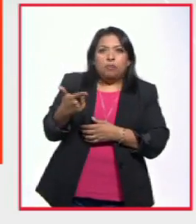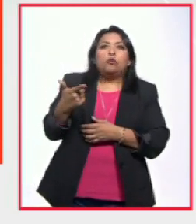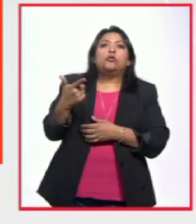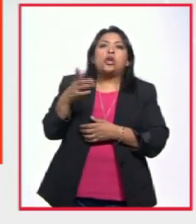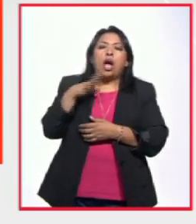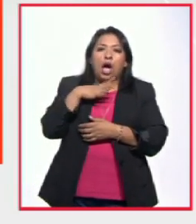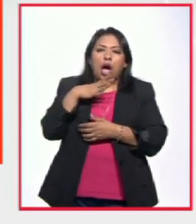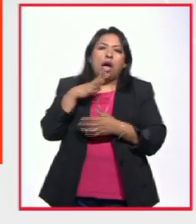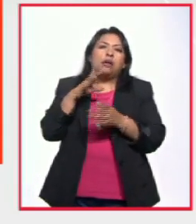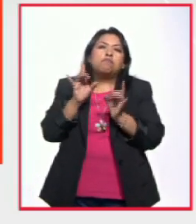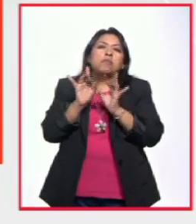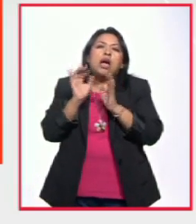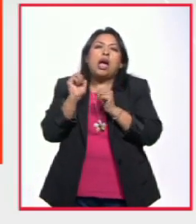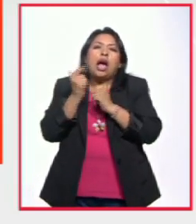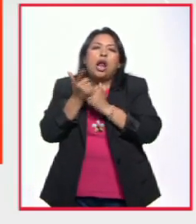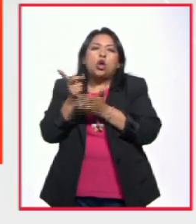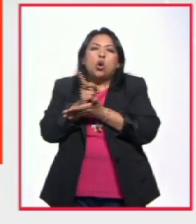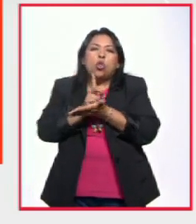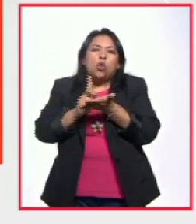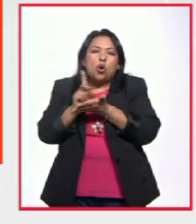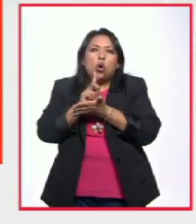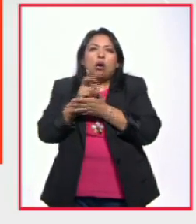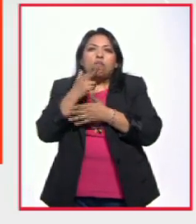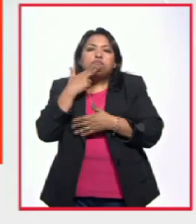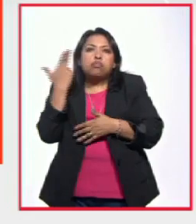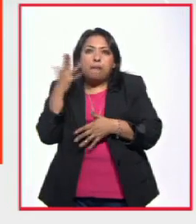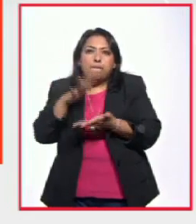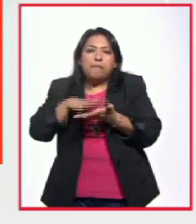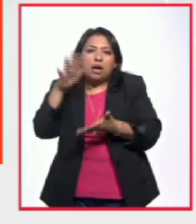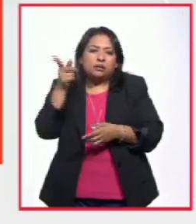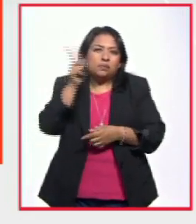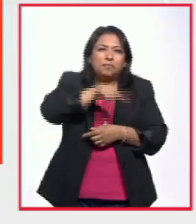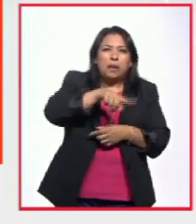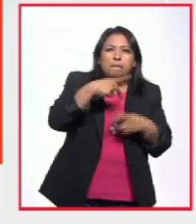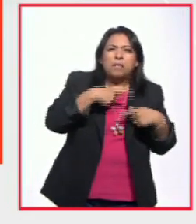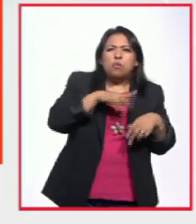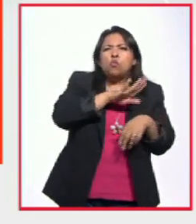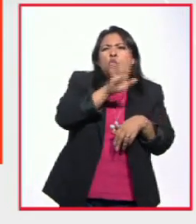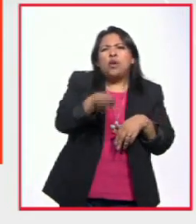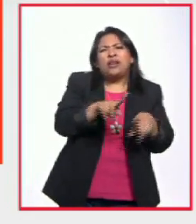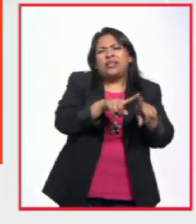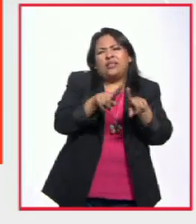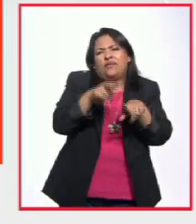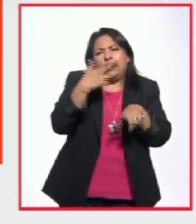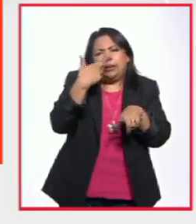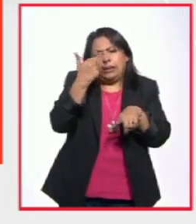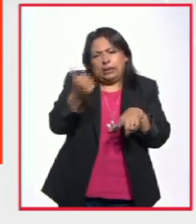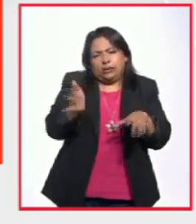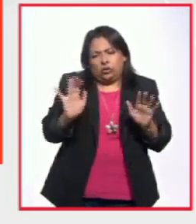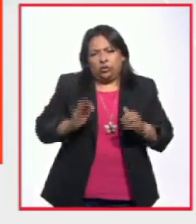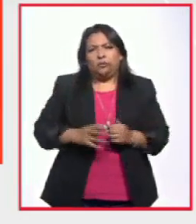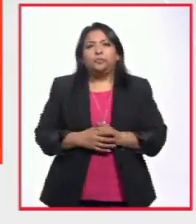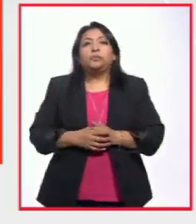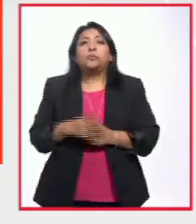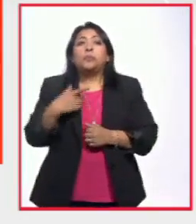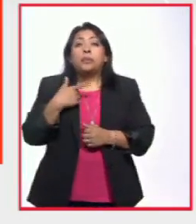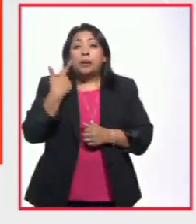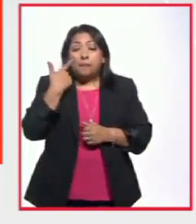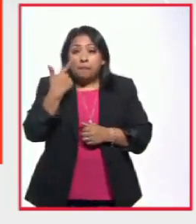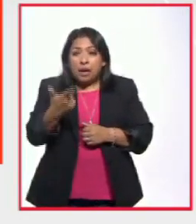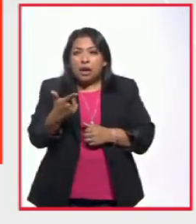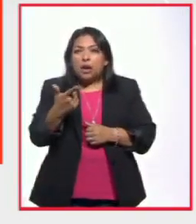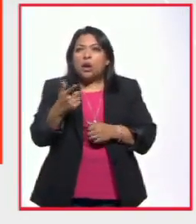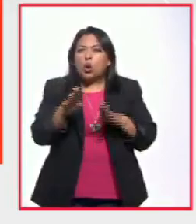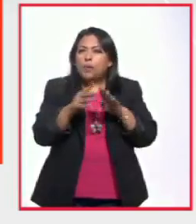sustancias adictivas al momento de la muerte por suicidio, mucho mayor que personas que fallecen de otras causas. La identificación